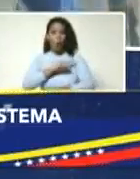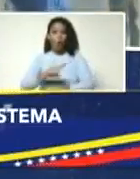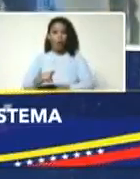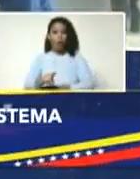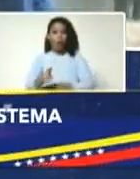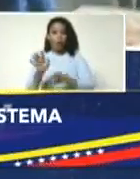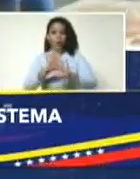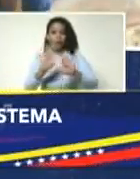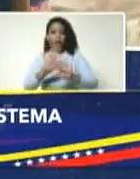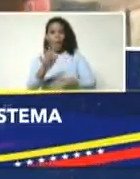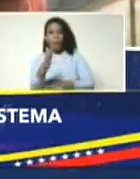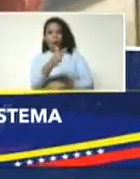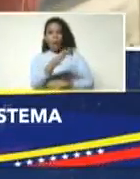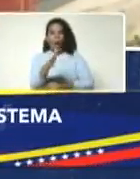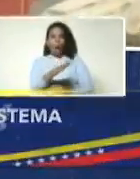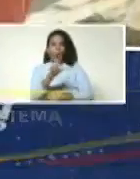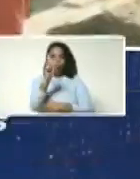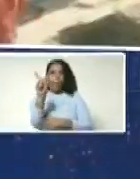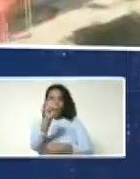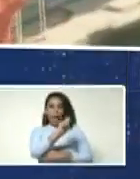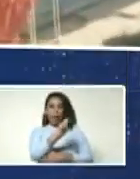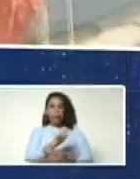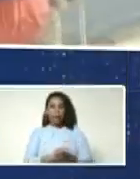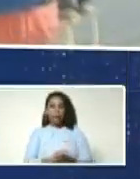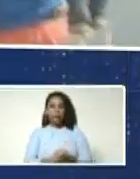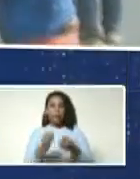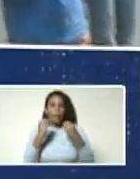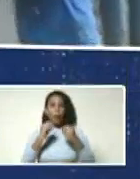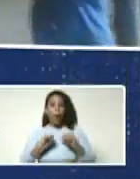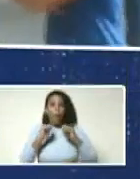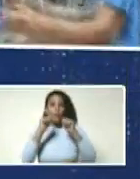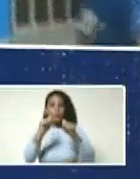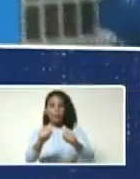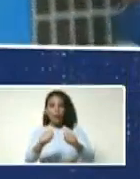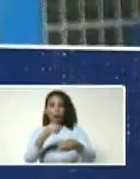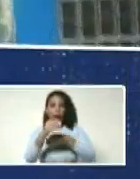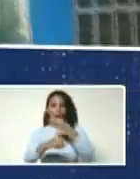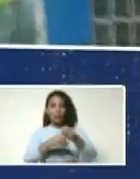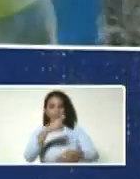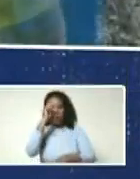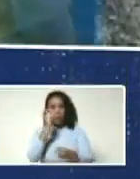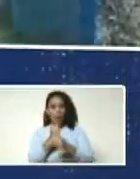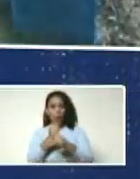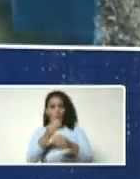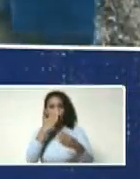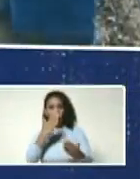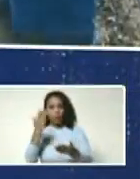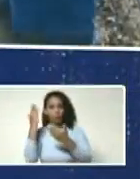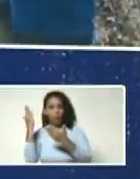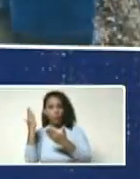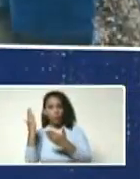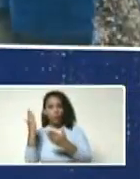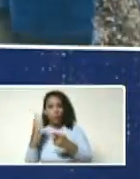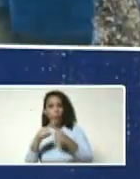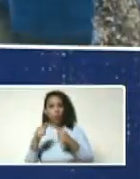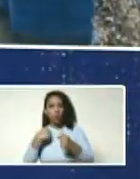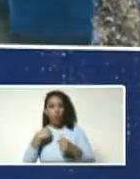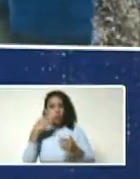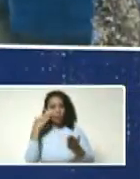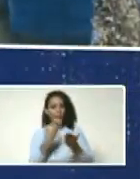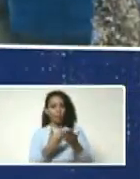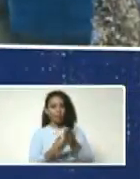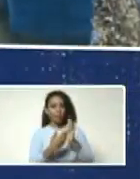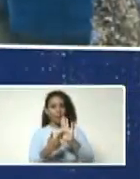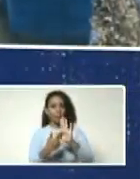ya algo más de un mes para comenzar a hacer doctrina de esto. Y yo le presenté